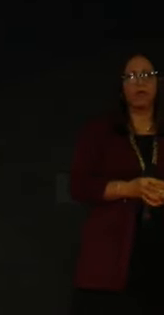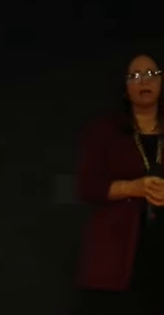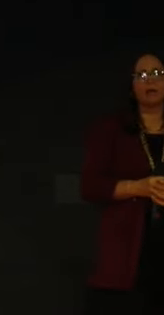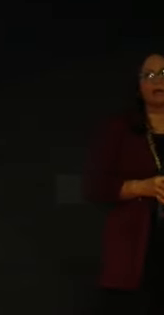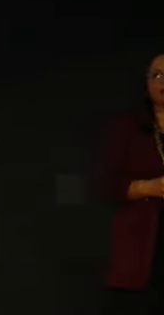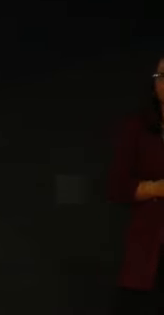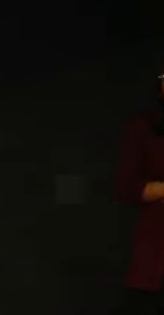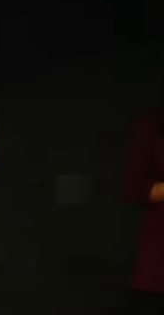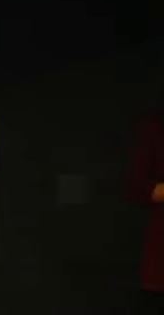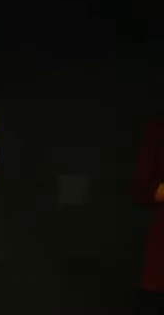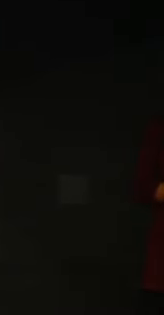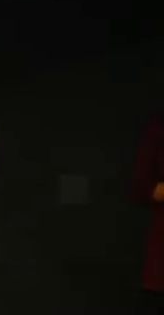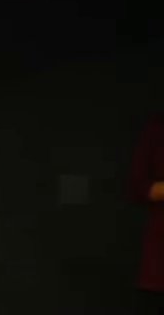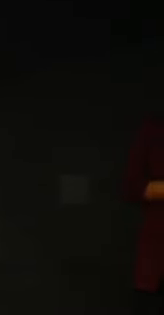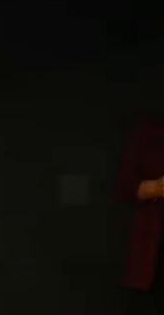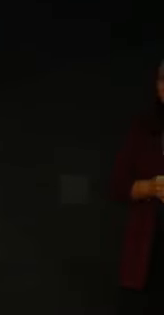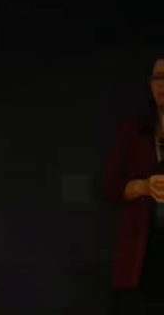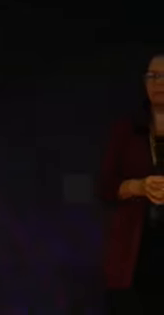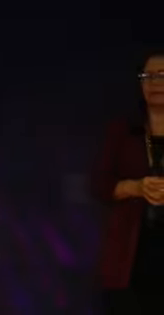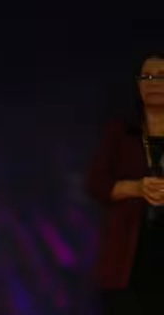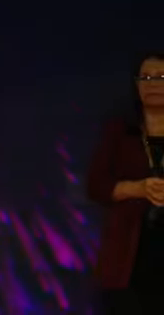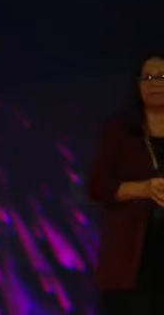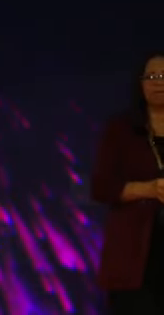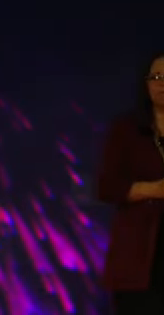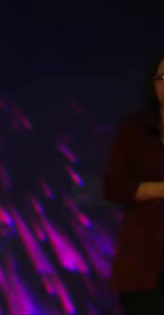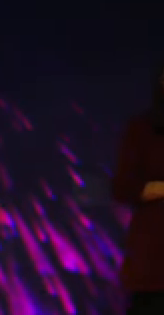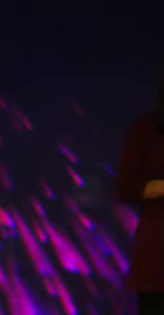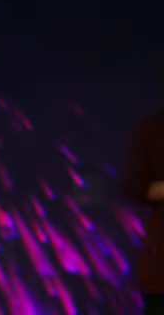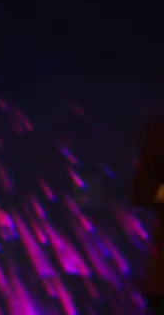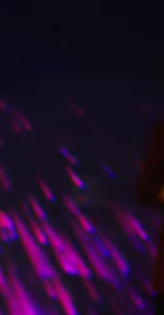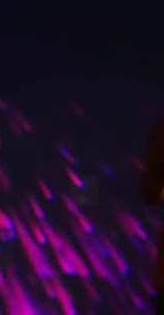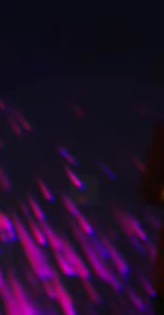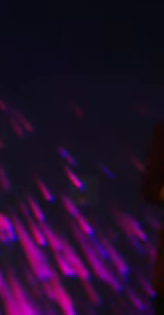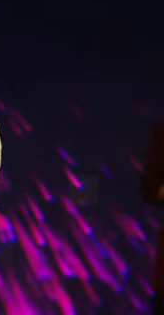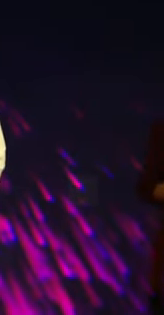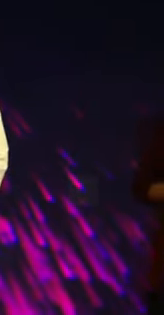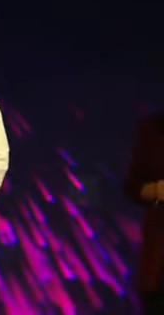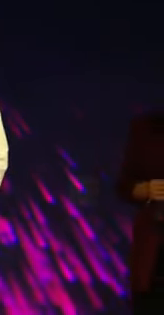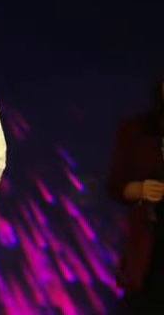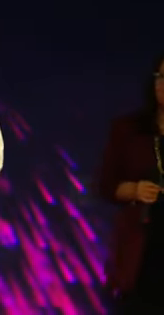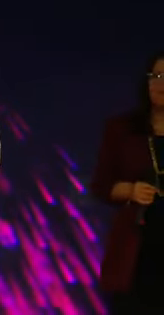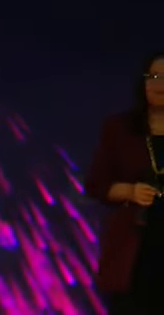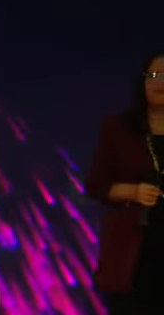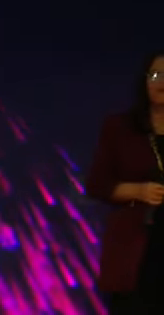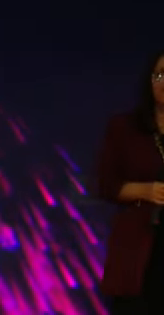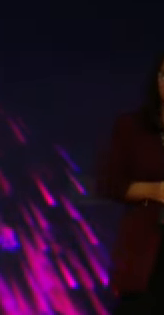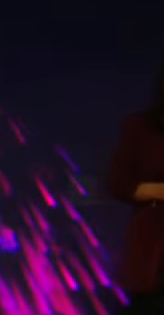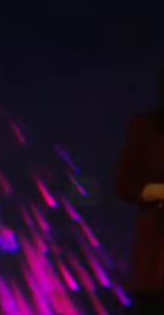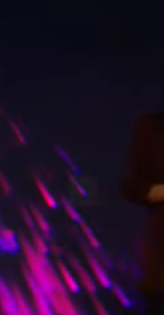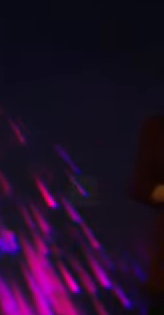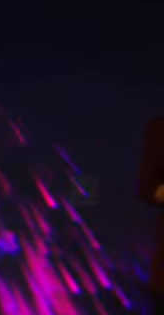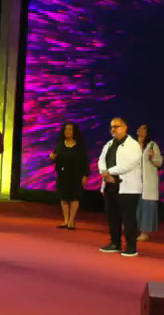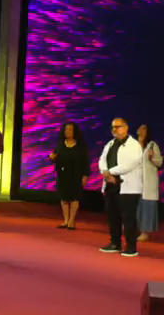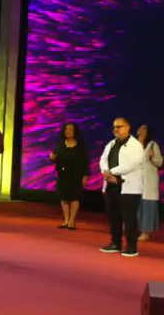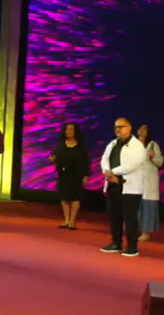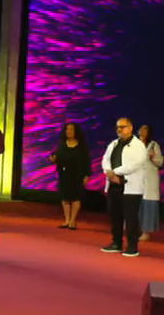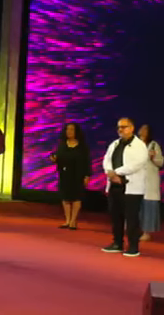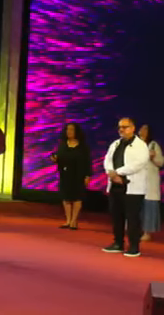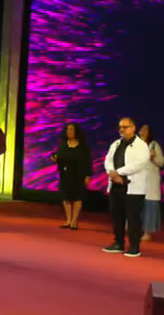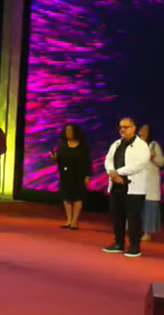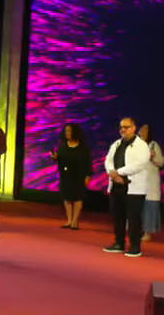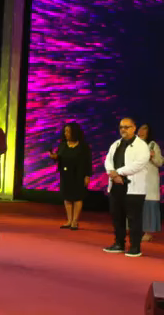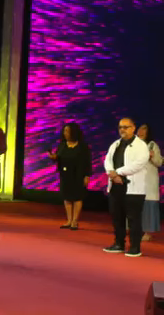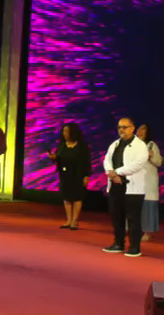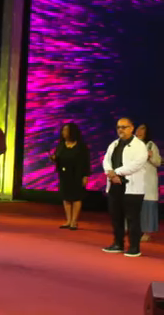mi alma. Alguien que necesita ser confortado en esta mañana, pues Él te dice: confortará mi